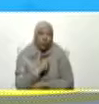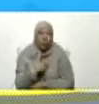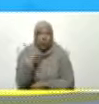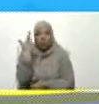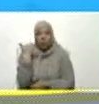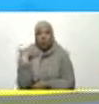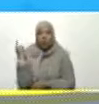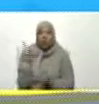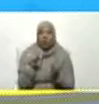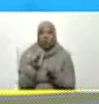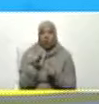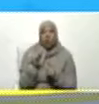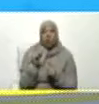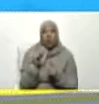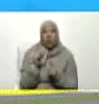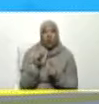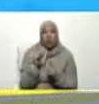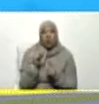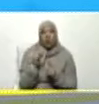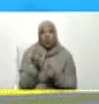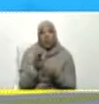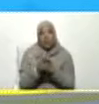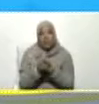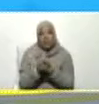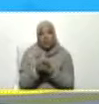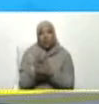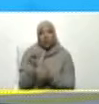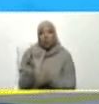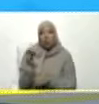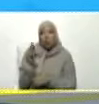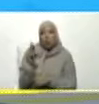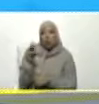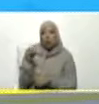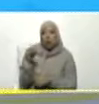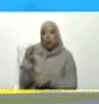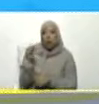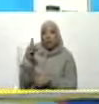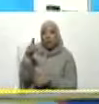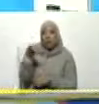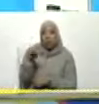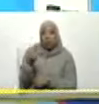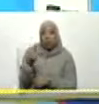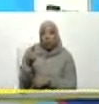hoy con Armando Martínez.